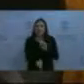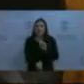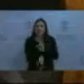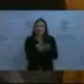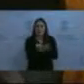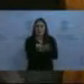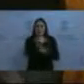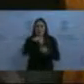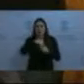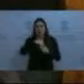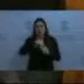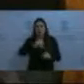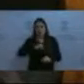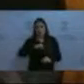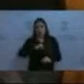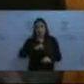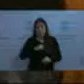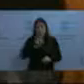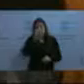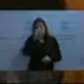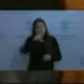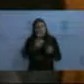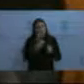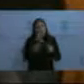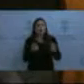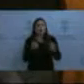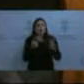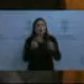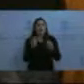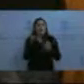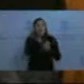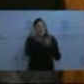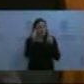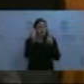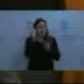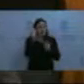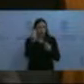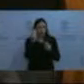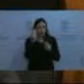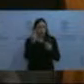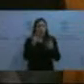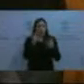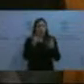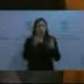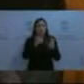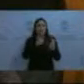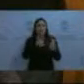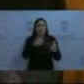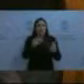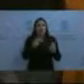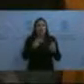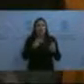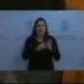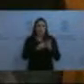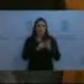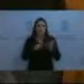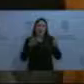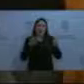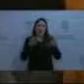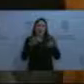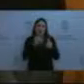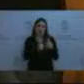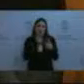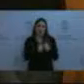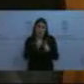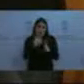ERA, y creo que en Asturias tenemos pendiente la reflexión sobre el doble sistema de atención a la dependencia que tenemos en Asturias y